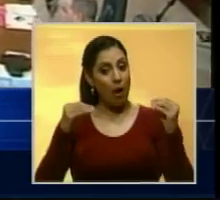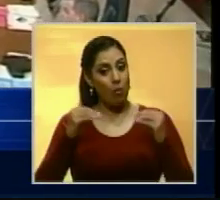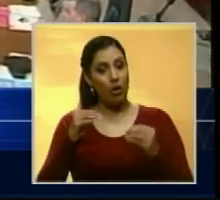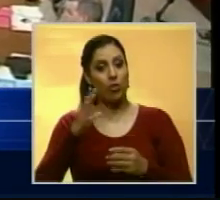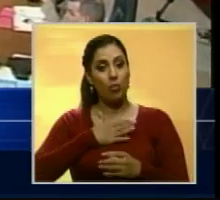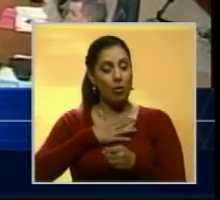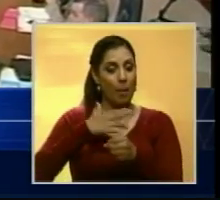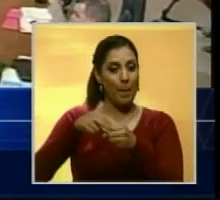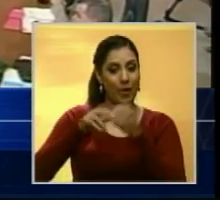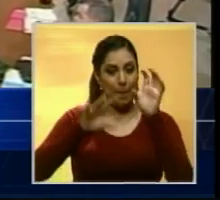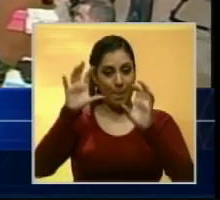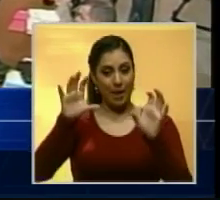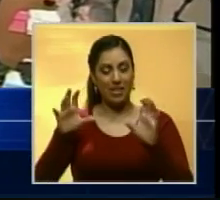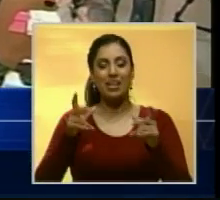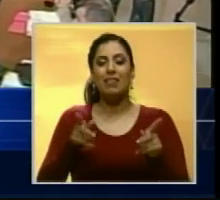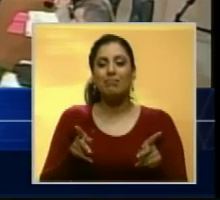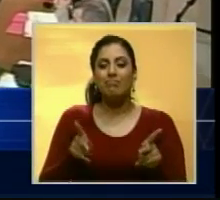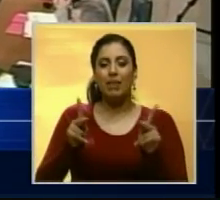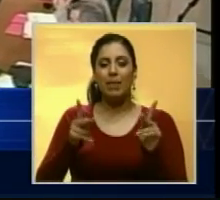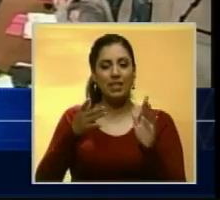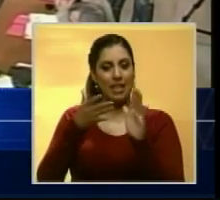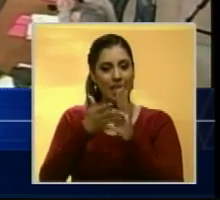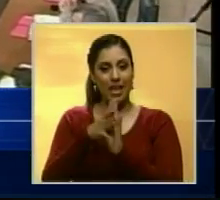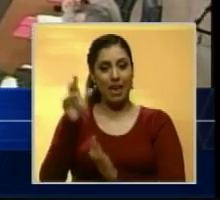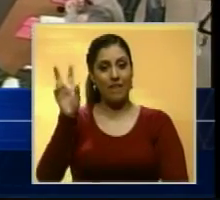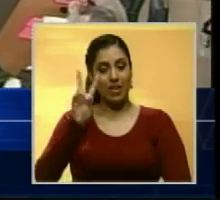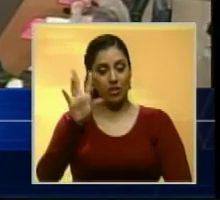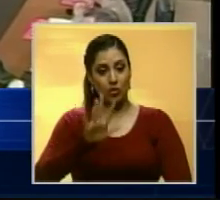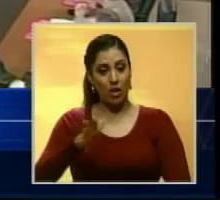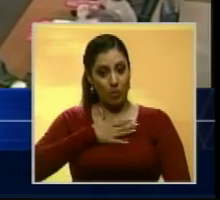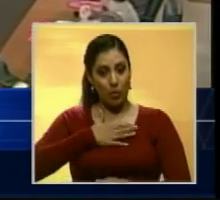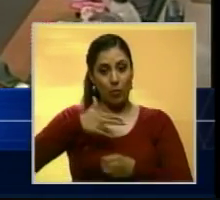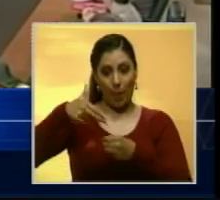OPEP ha permitido que el petróleo venezolano,